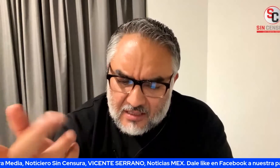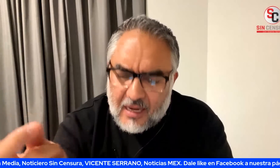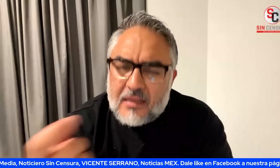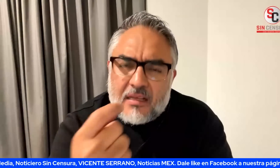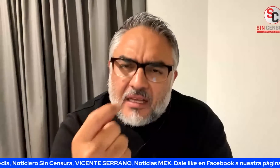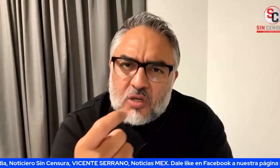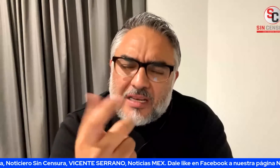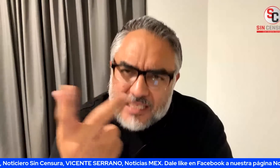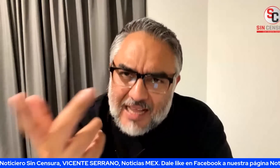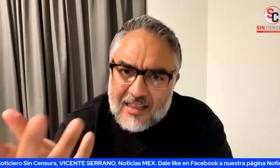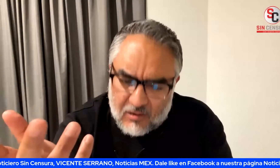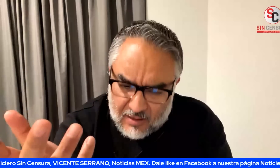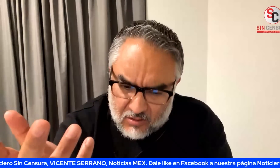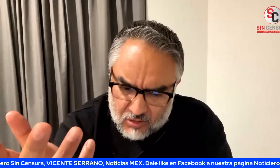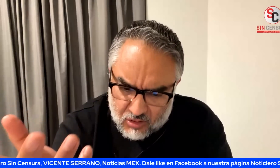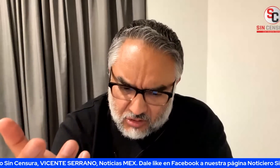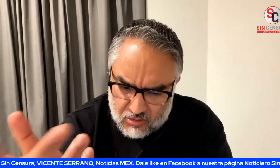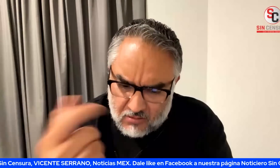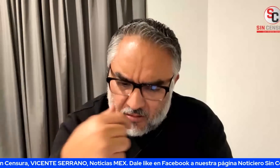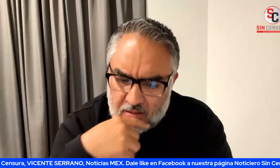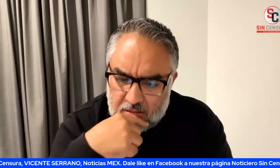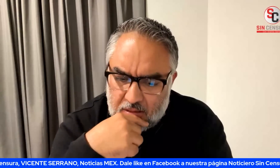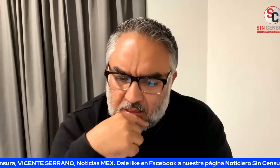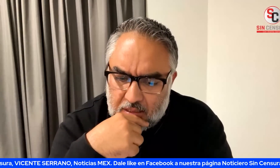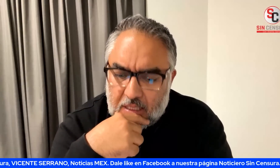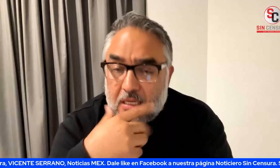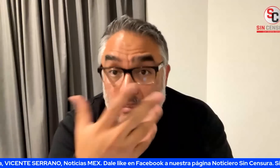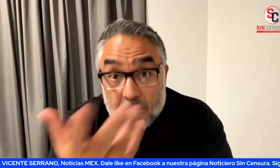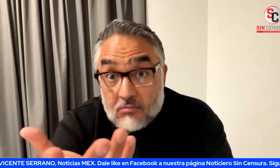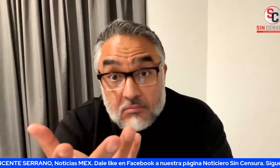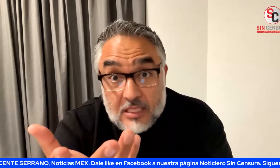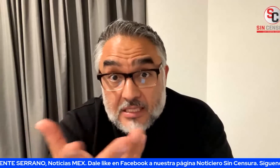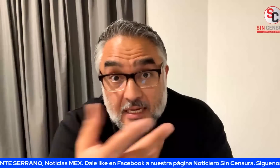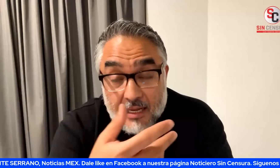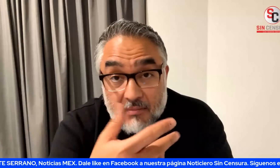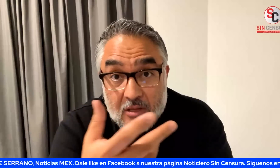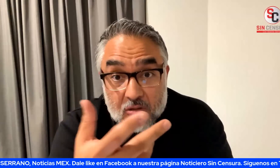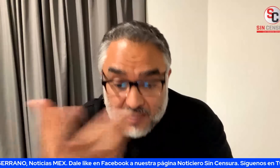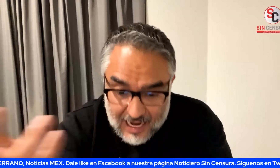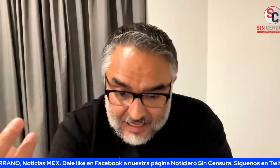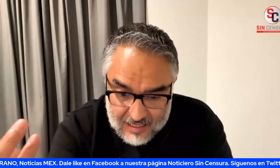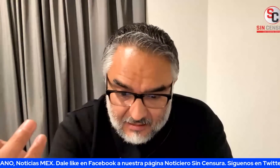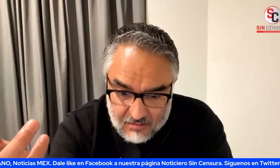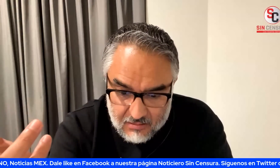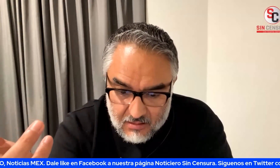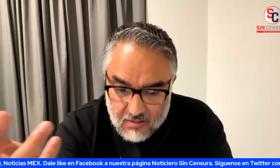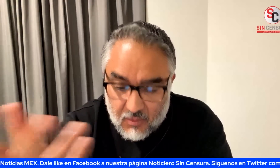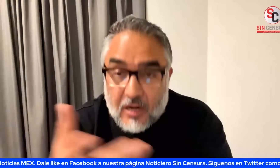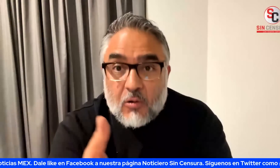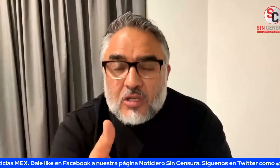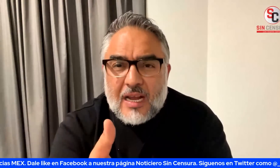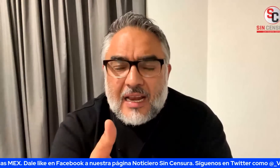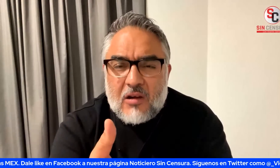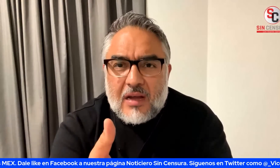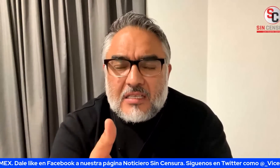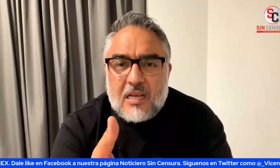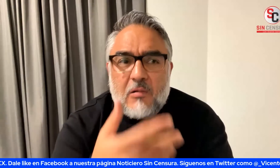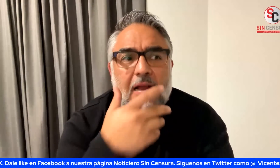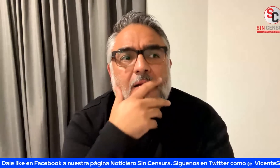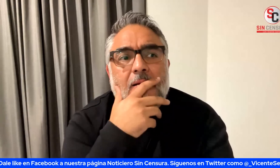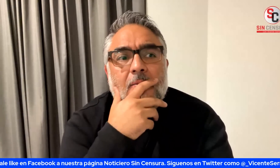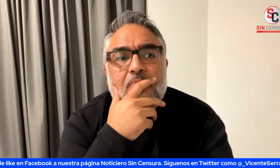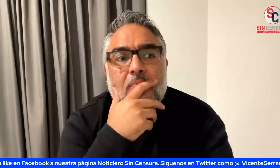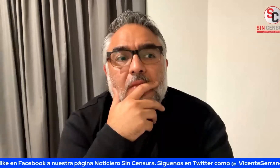exhibió de hecho el escándalo vergonzoso y dice que en medios callan por el juicio a Genaro